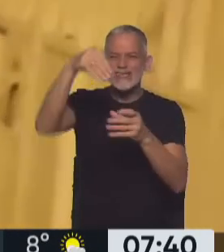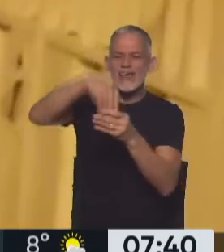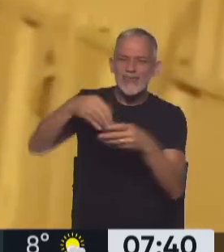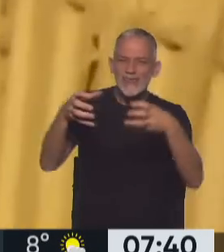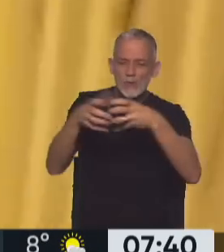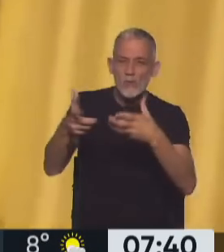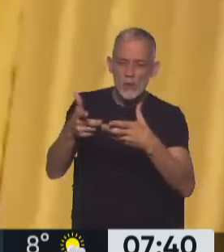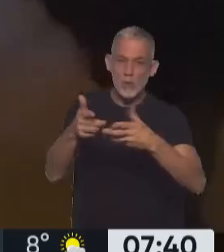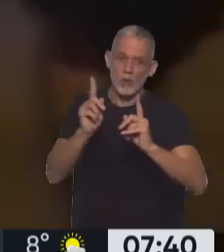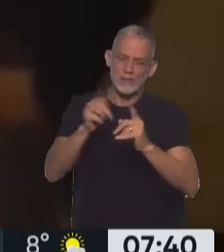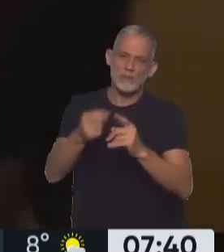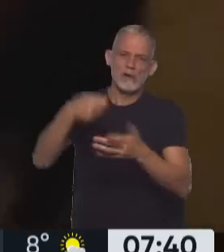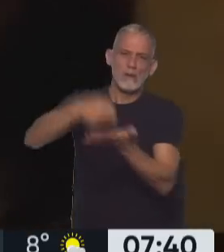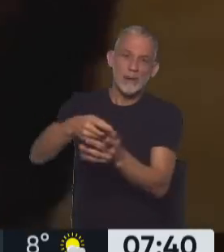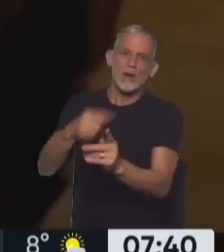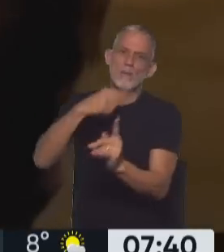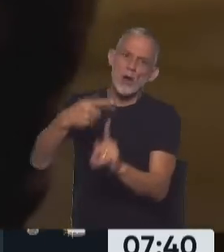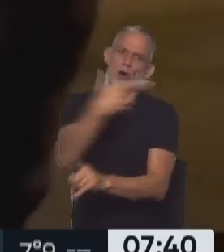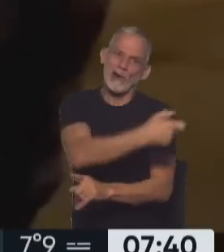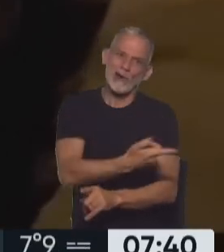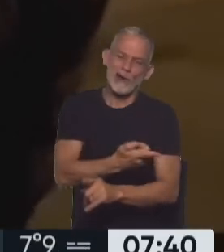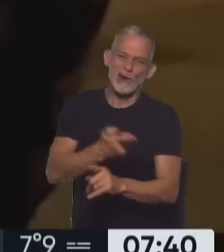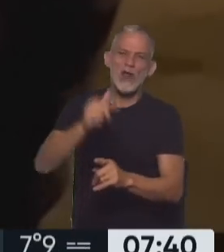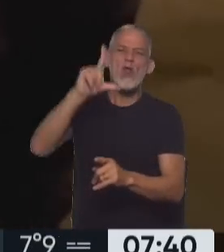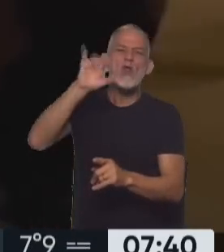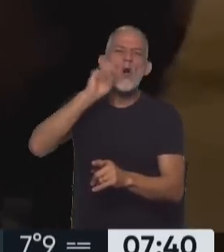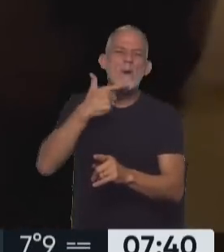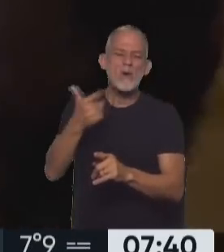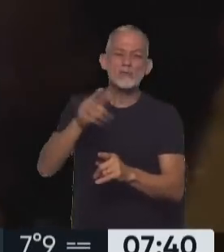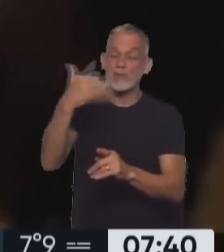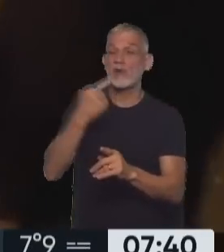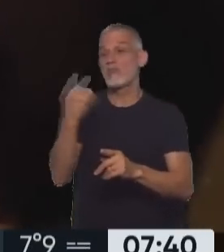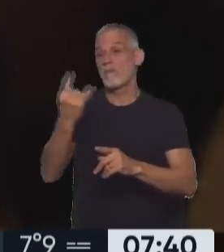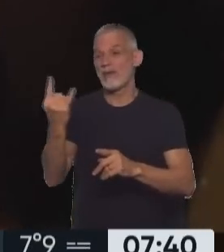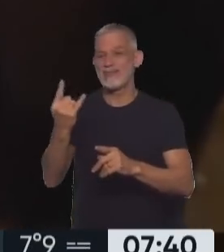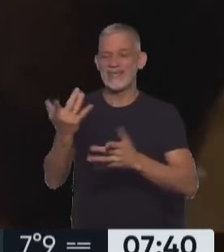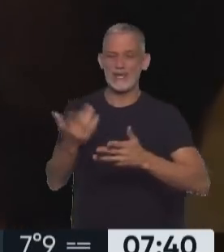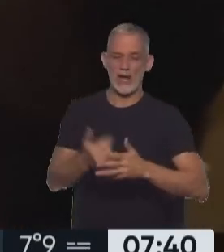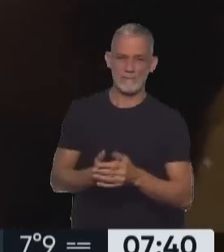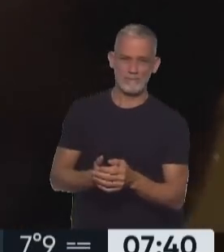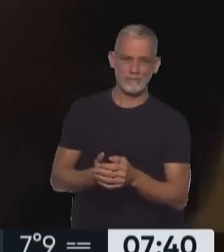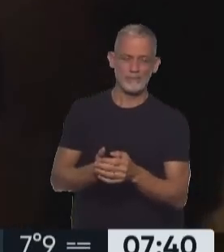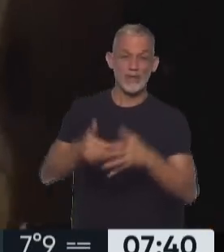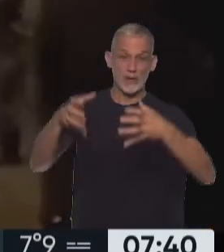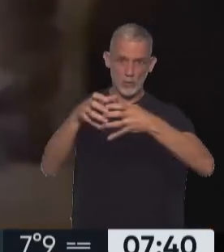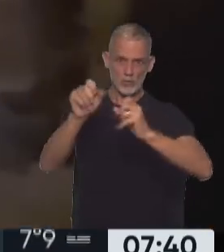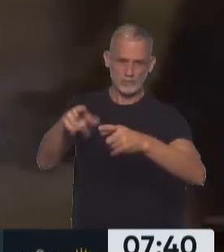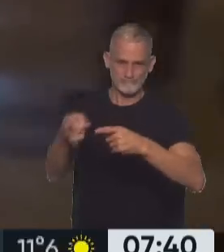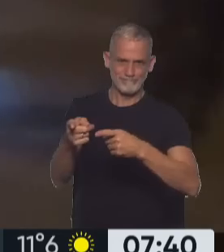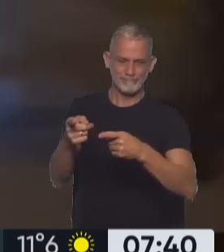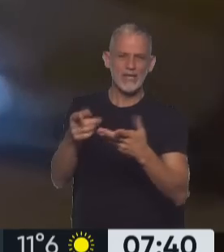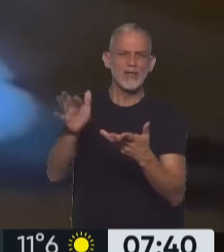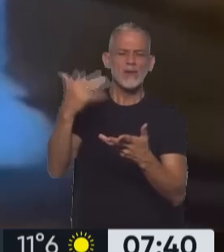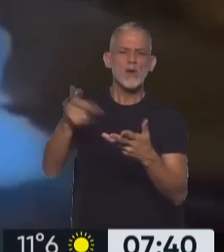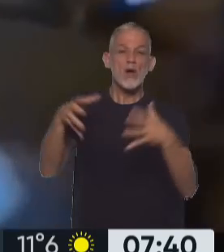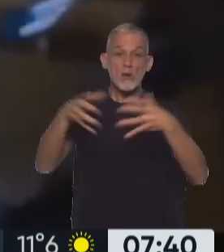o a los sicarios que asesinaron a Villavicencio con la banda de los Lobos, pero lo desmintieron. ¿Con qué banda? La banda de los Lobos, pero esta banda después